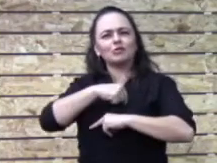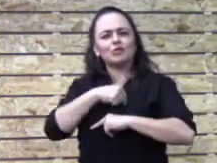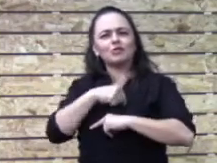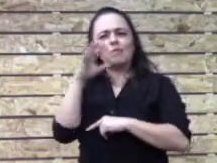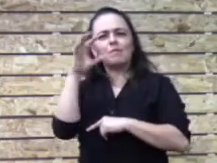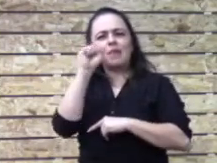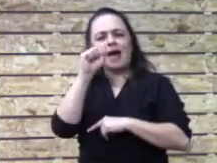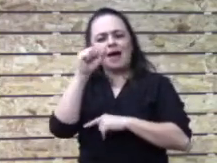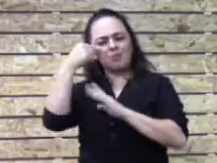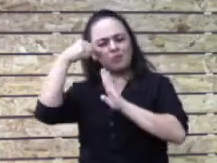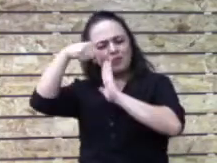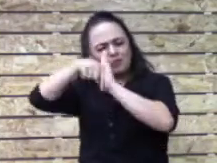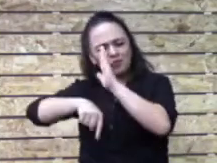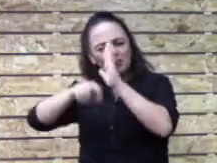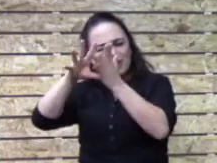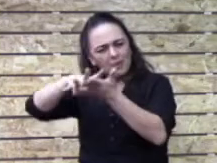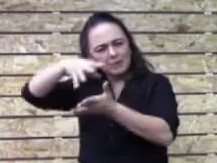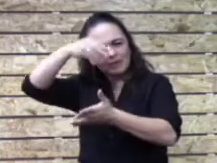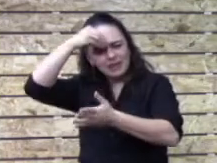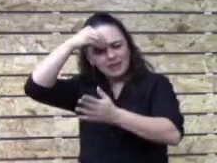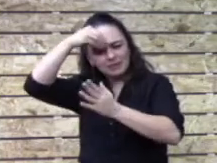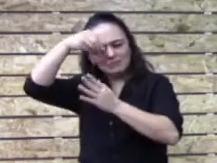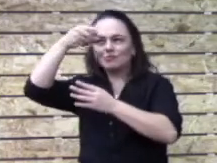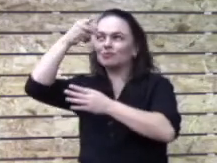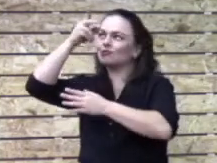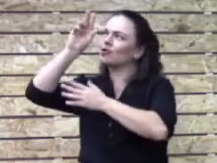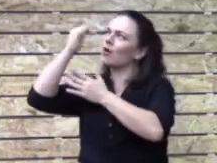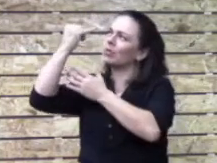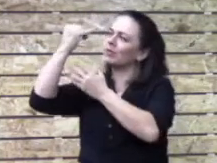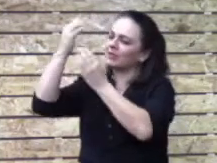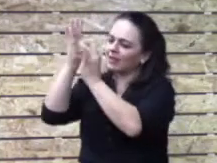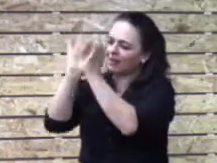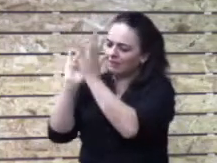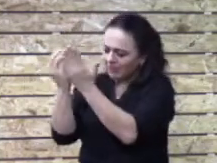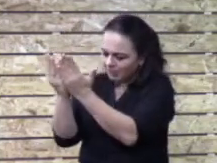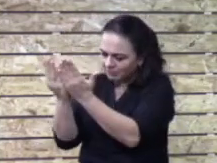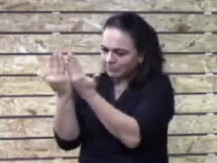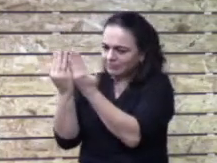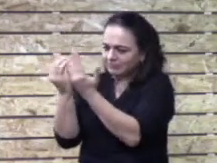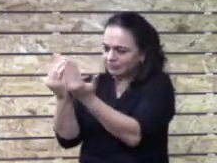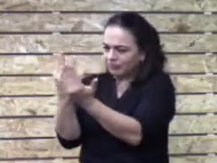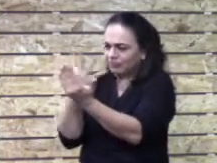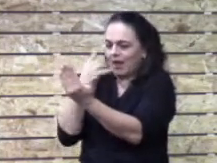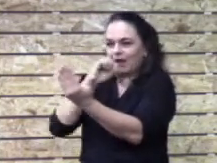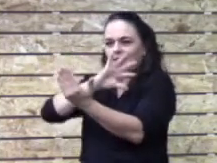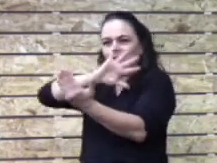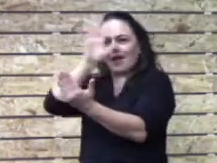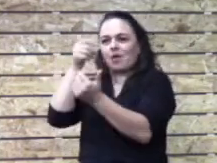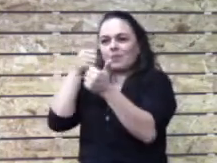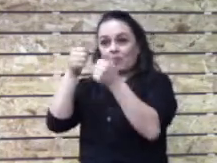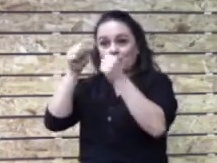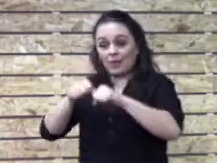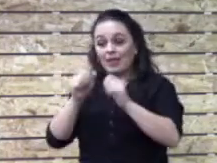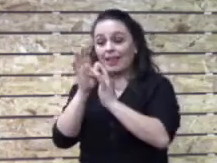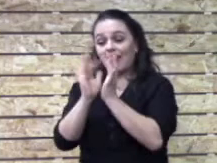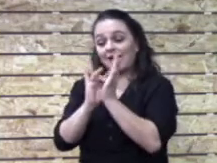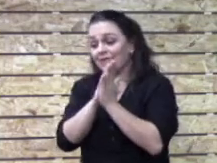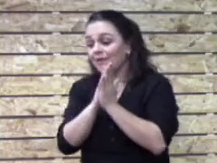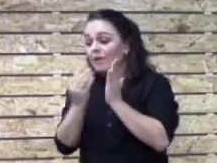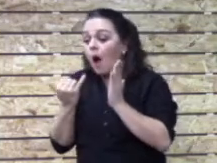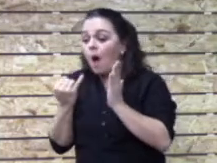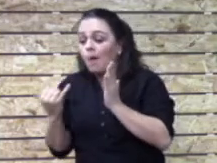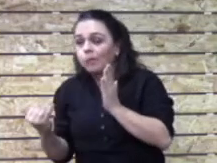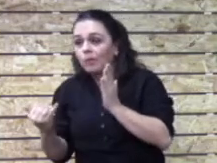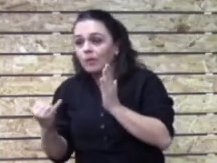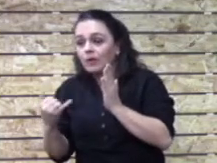percepción teológica y bíblica. Sorpréndase, el primero que cita este salmo en el Nuevo Testamento,